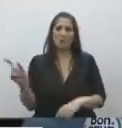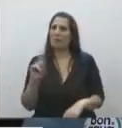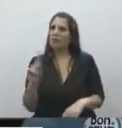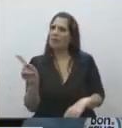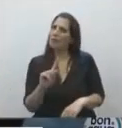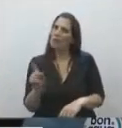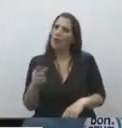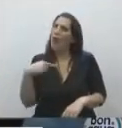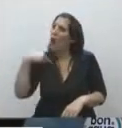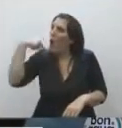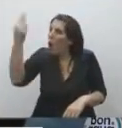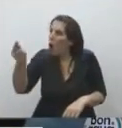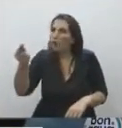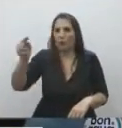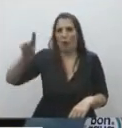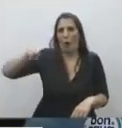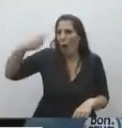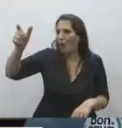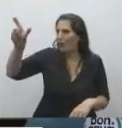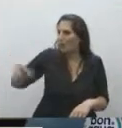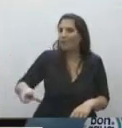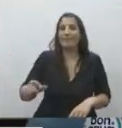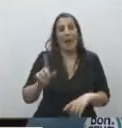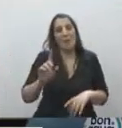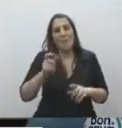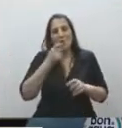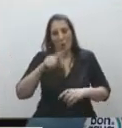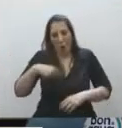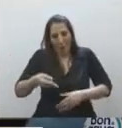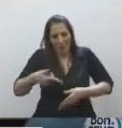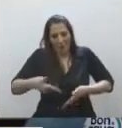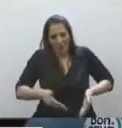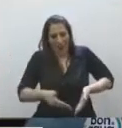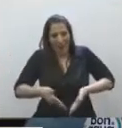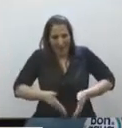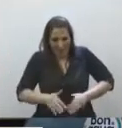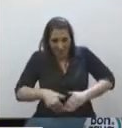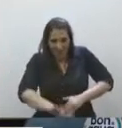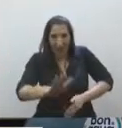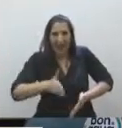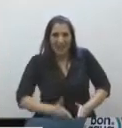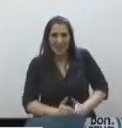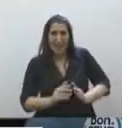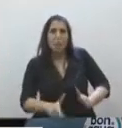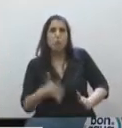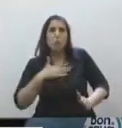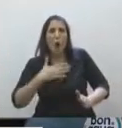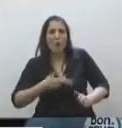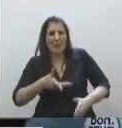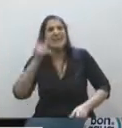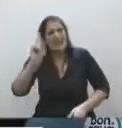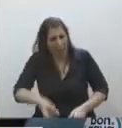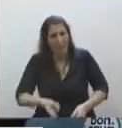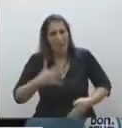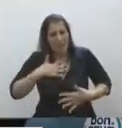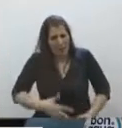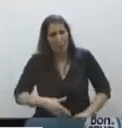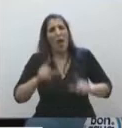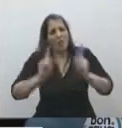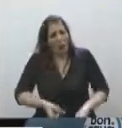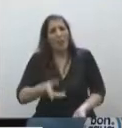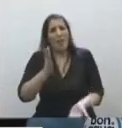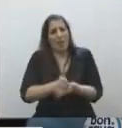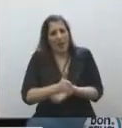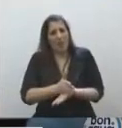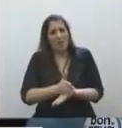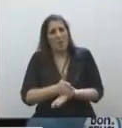de una Argentina mejor. Tenemos todas las posibilidades, tenemos gente que realmente vale mucho, que es muy valiosa, que tiene ganas.